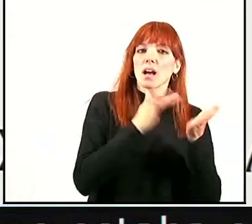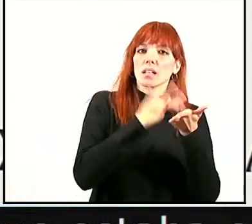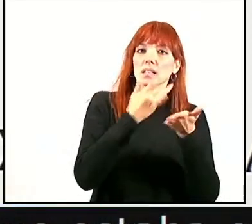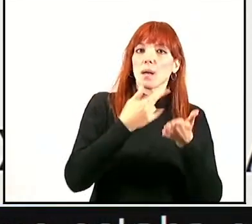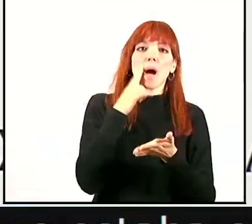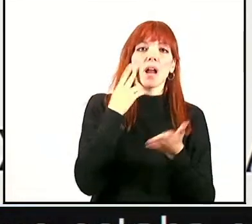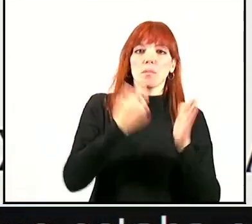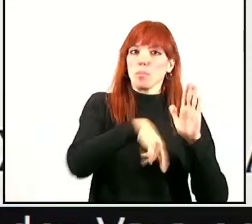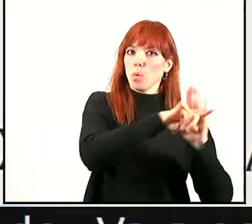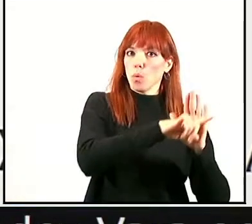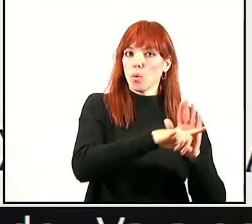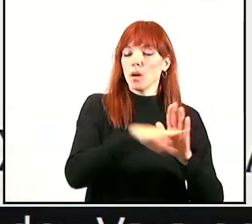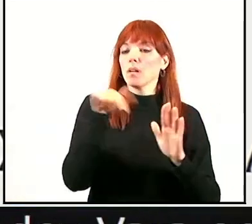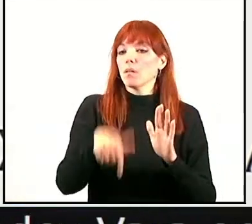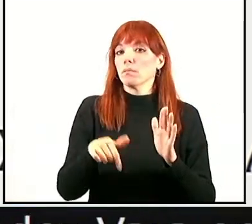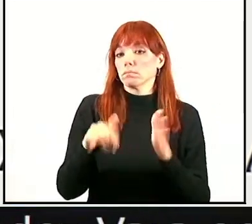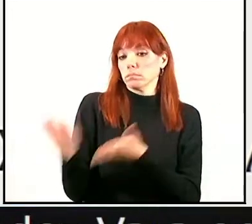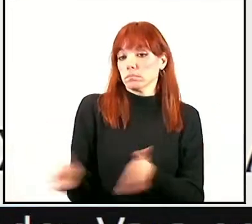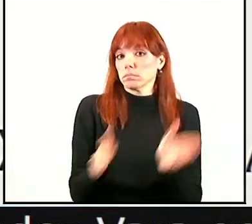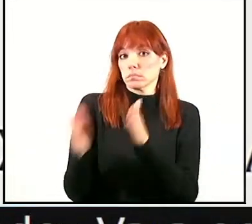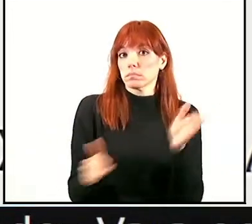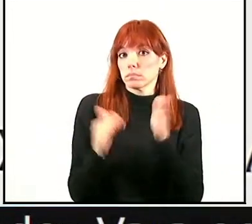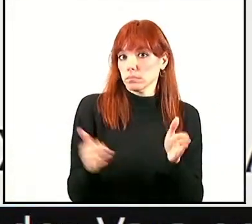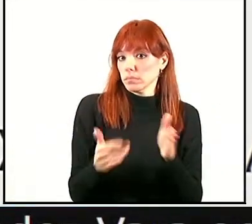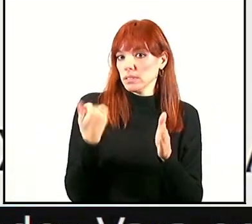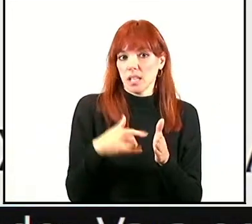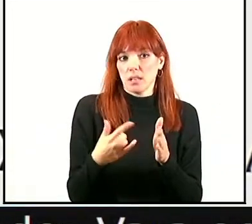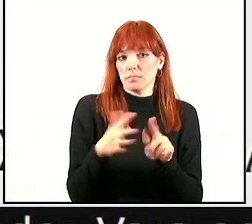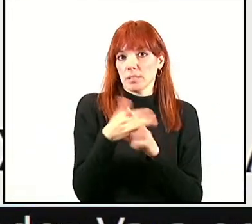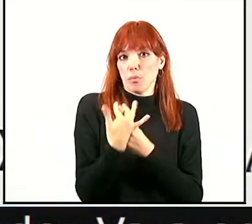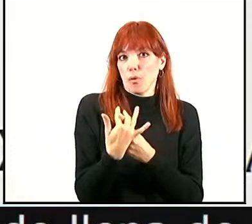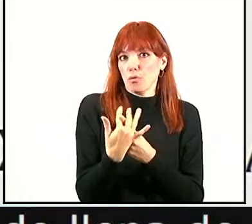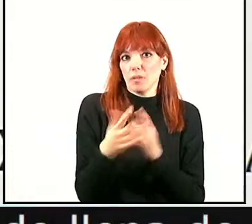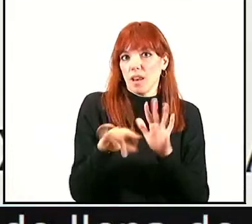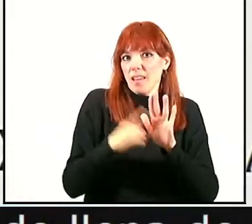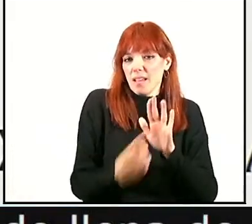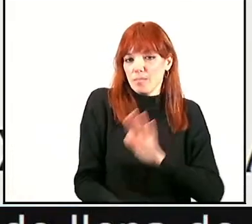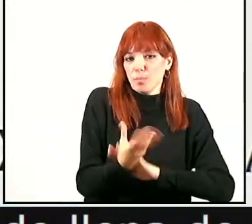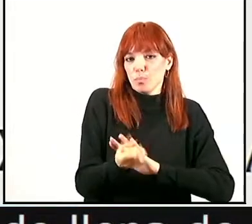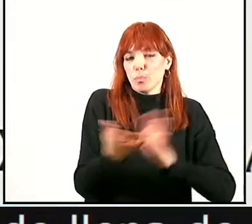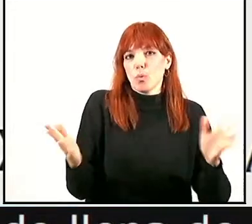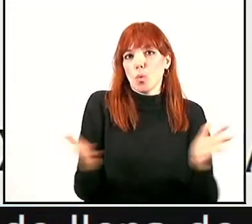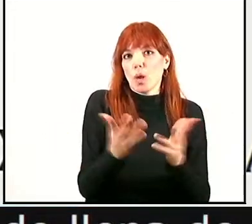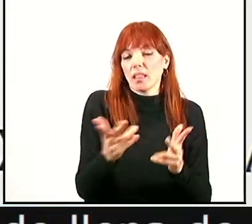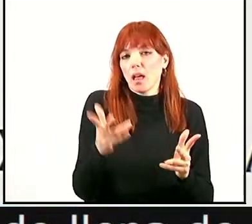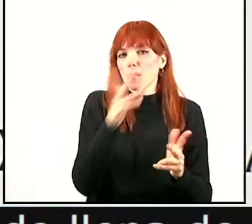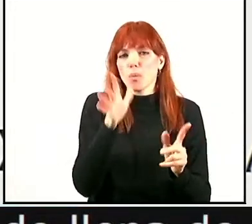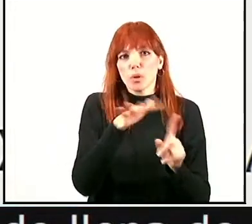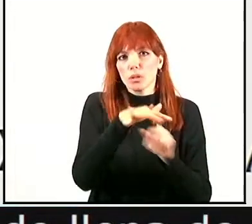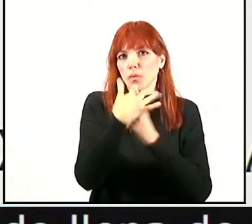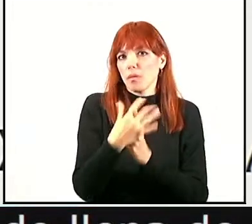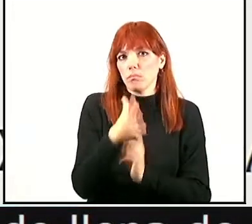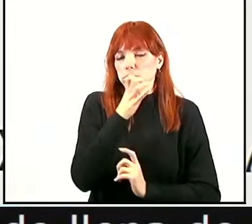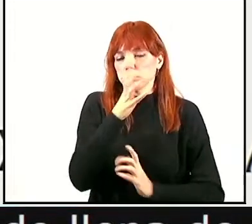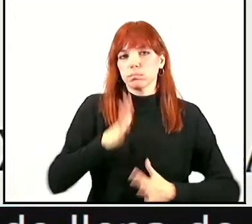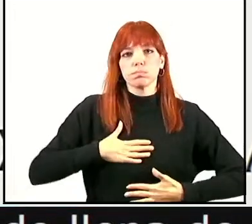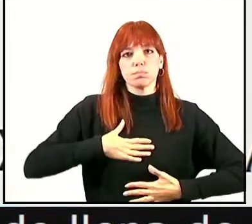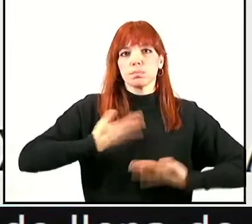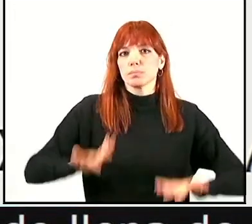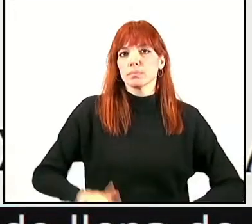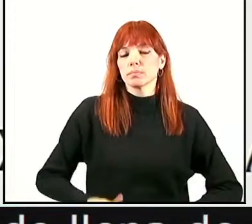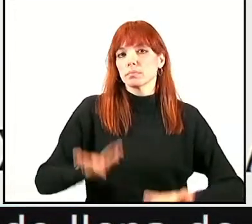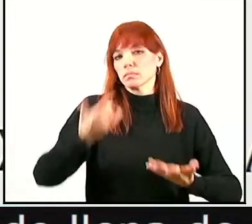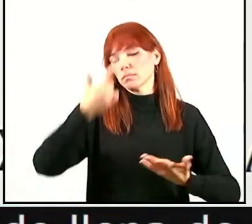una legislatura que ha estado llena de legislación de urgencia para poder hacer frente a una situación sobrevenida de magnitudes impredecibles como ha